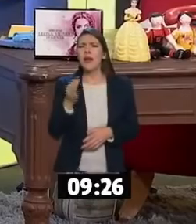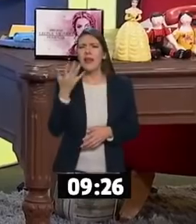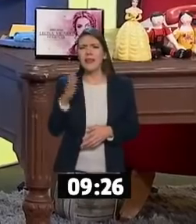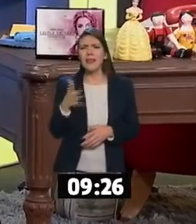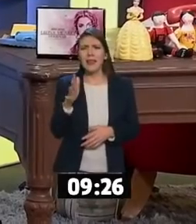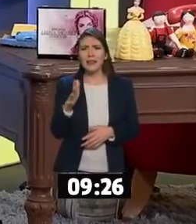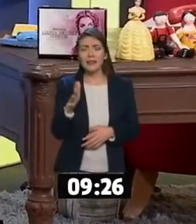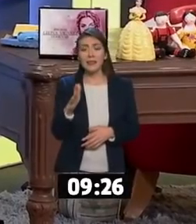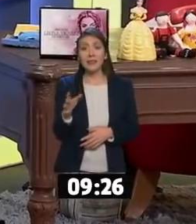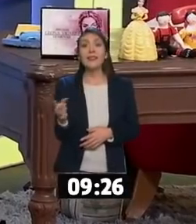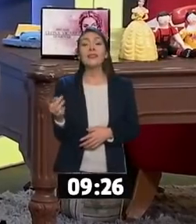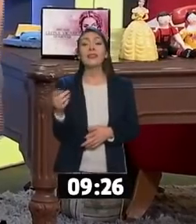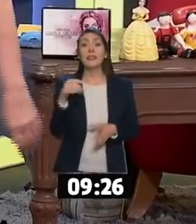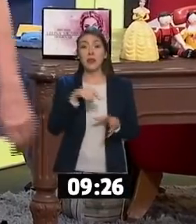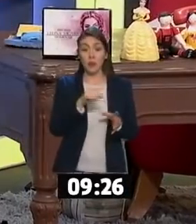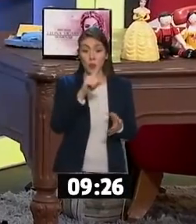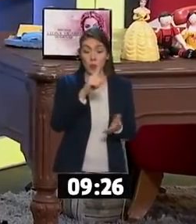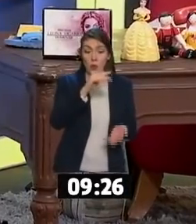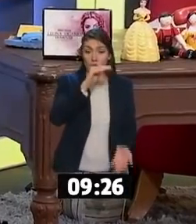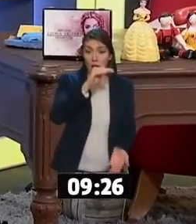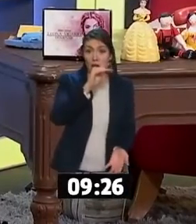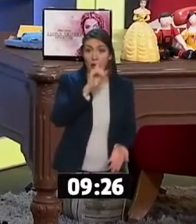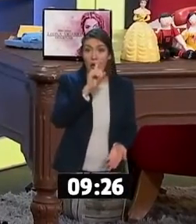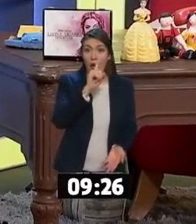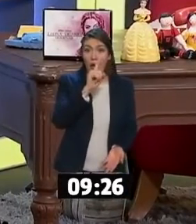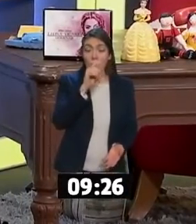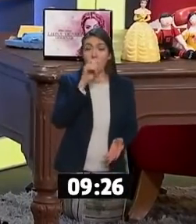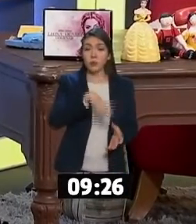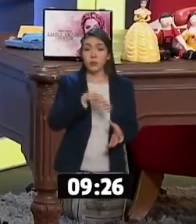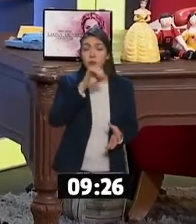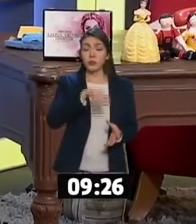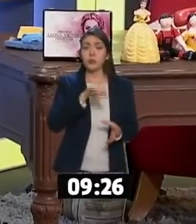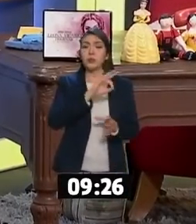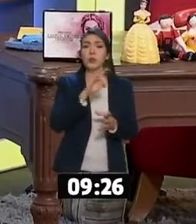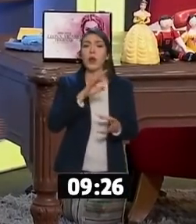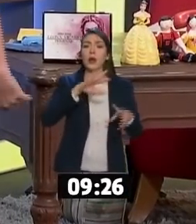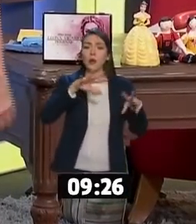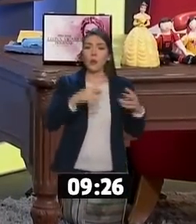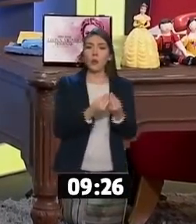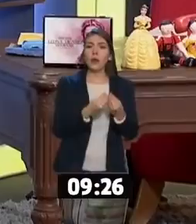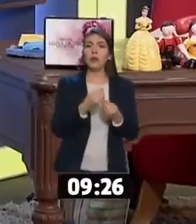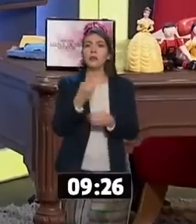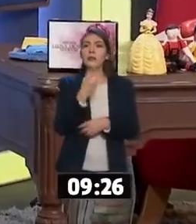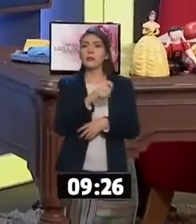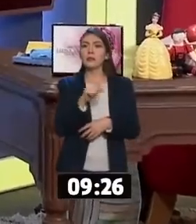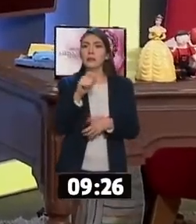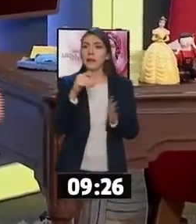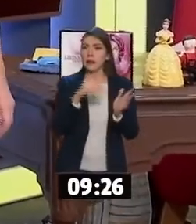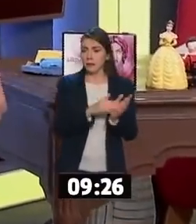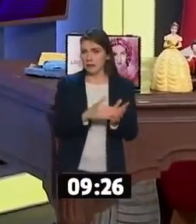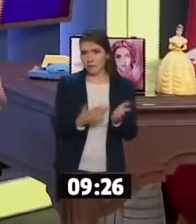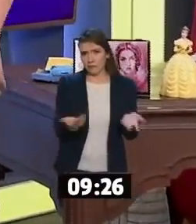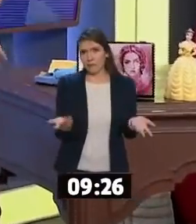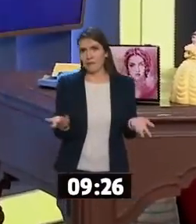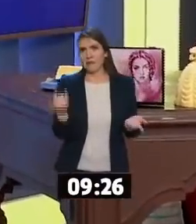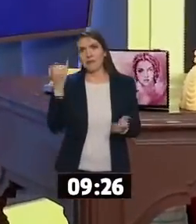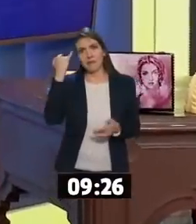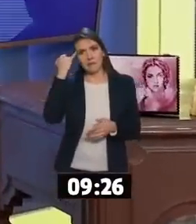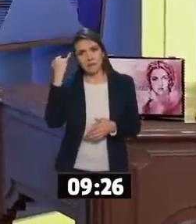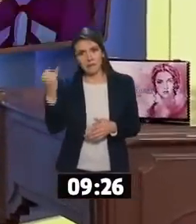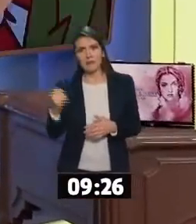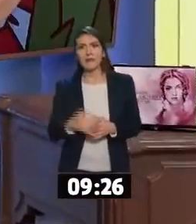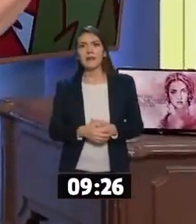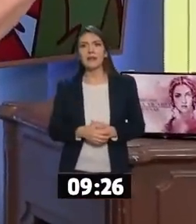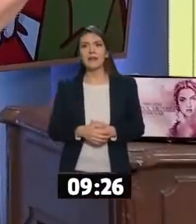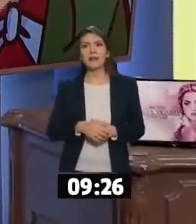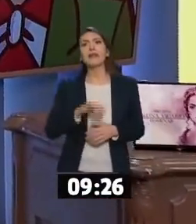120,000 varos. De monedas de. Ay, Pues qué con un ahorrando. garrafón y medio se andan comprando un buen carro. Pero ahora llévelo a China